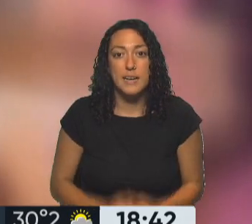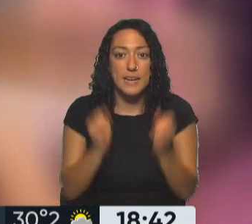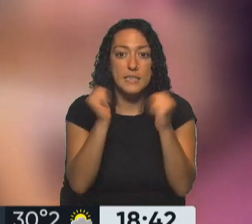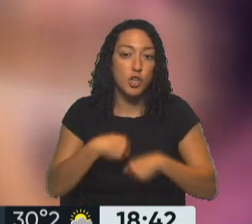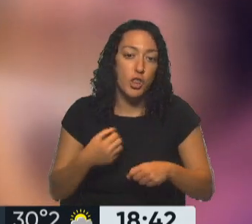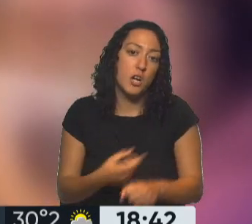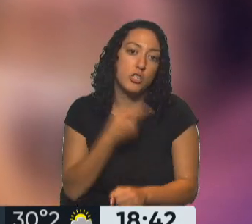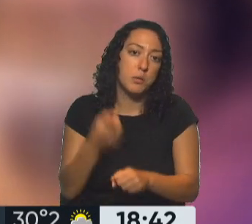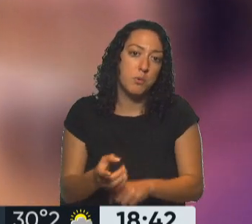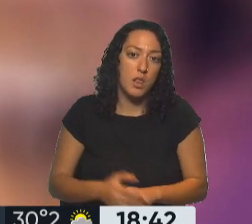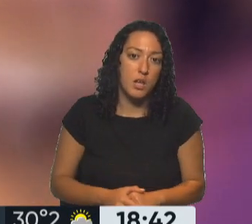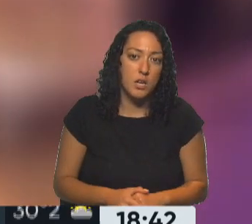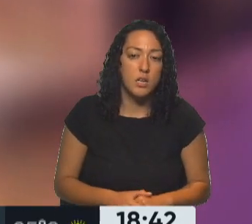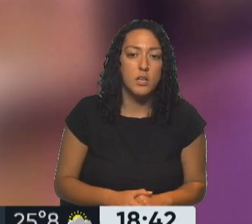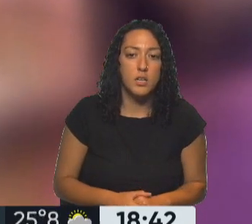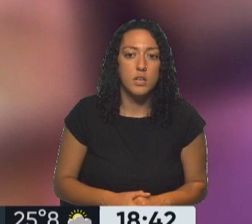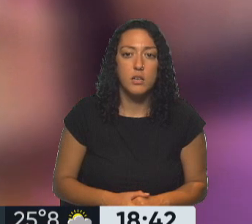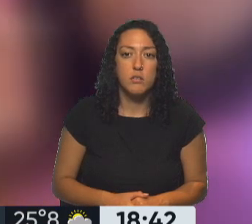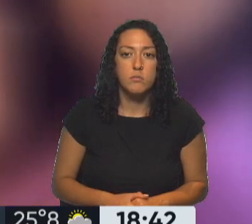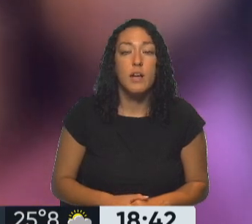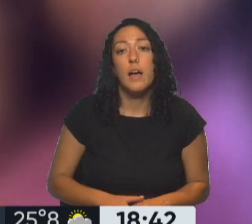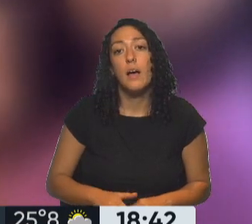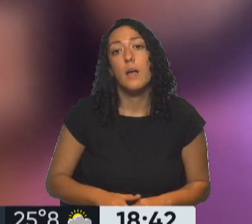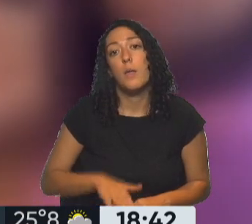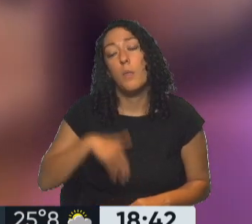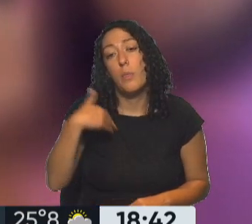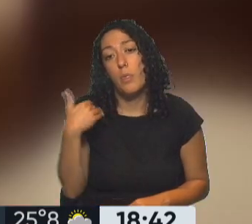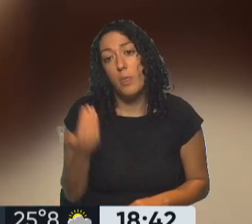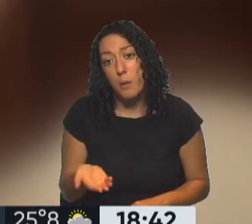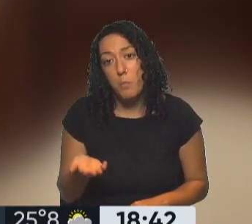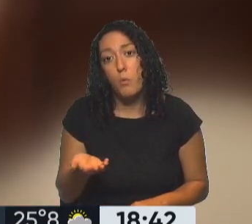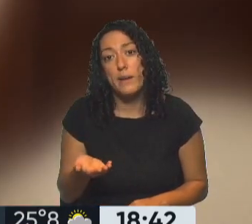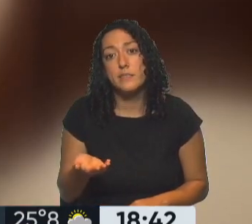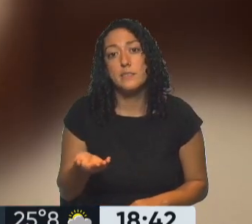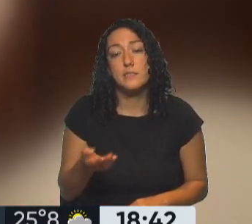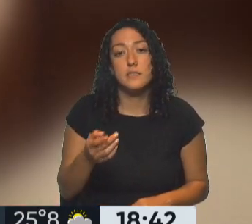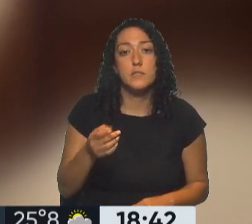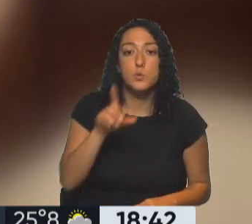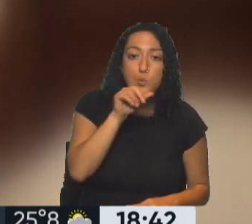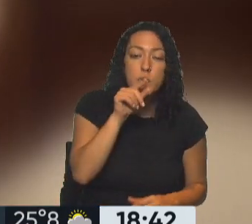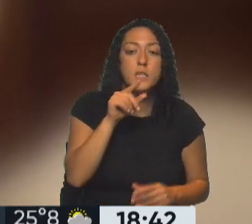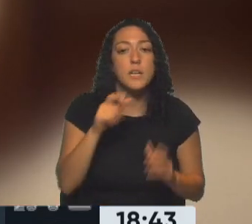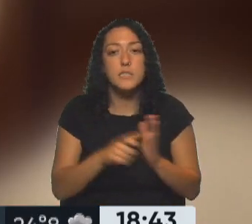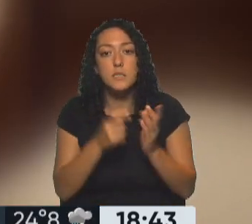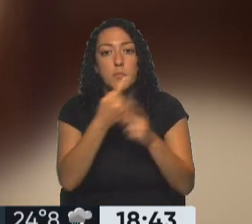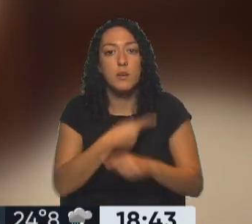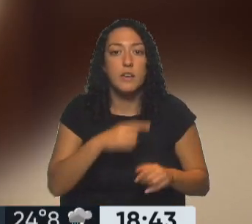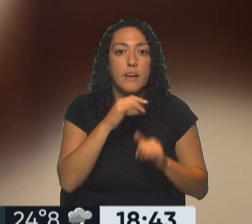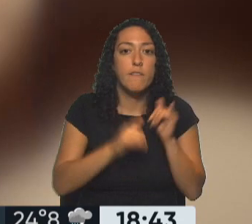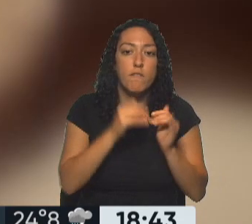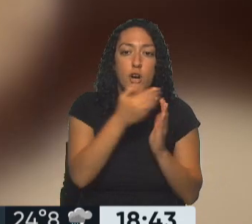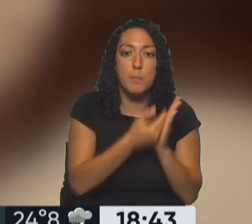ocultar así que bueno nada vamos a compartir después con ustedes en mis cuentas lo que es este informe también